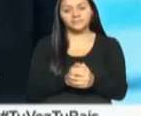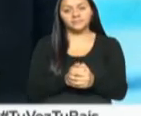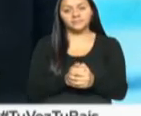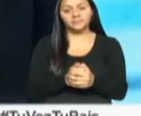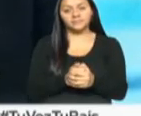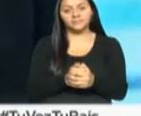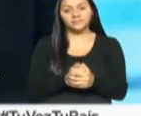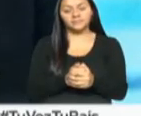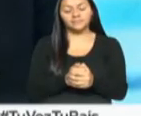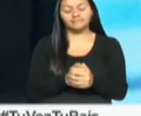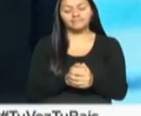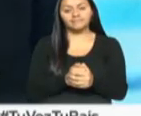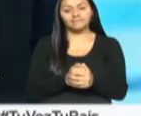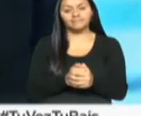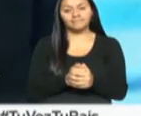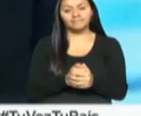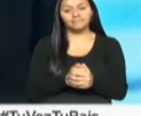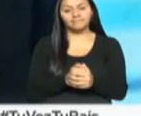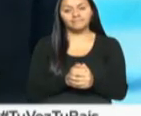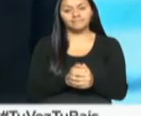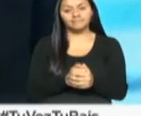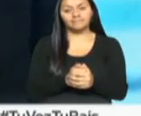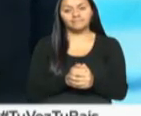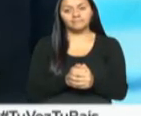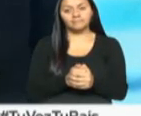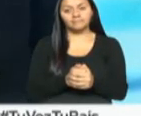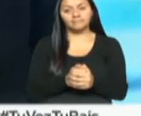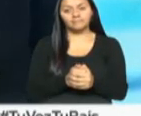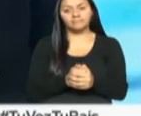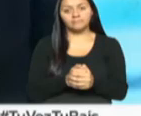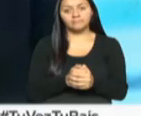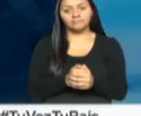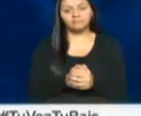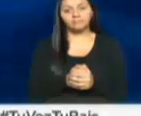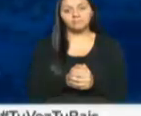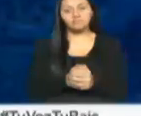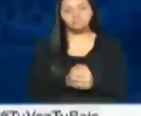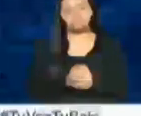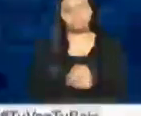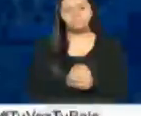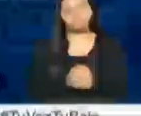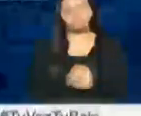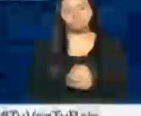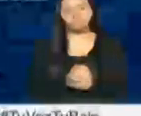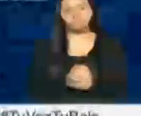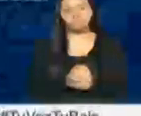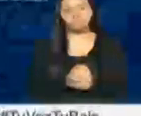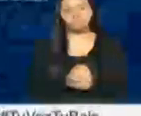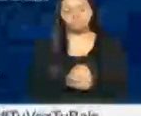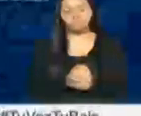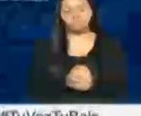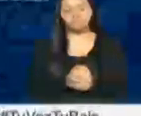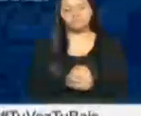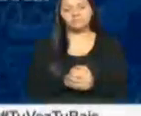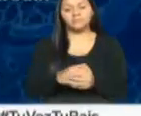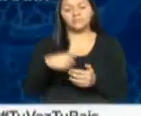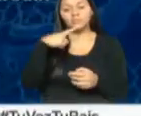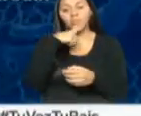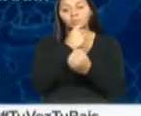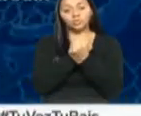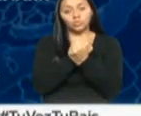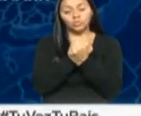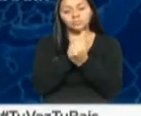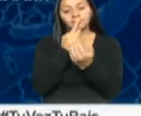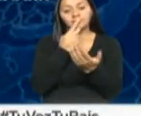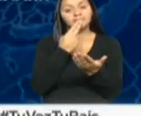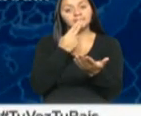Es muy correcto. Moscú ha presentado ya varias solicitudes a la ONU para revisar